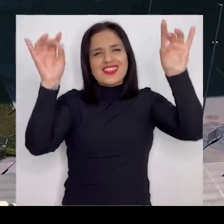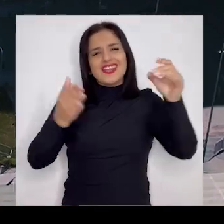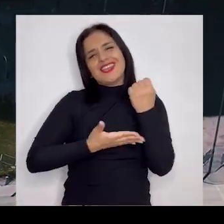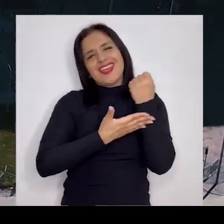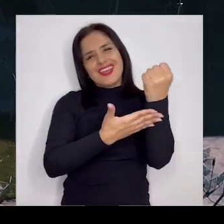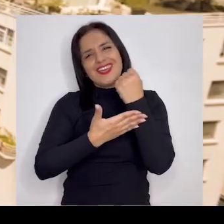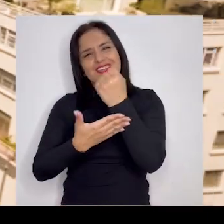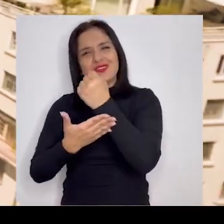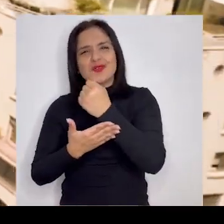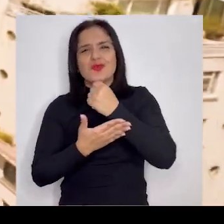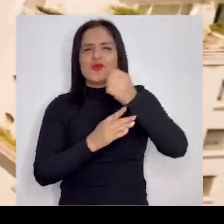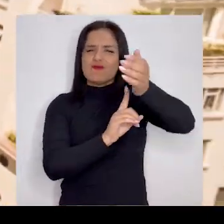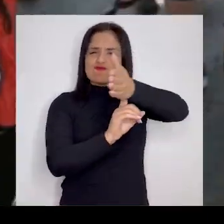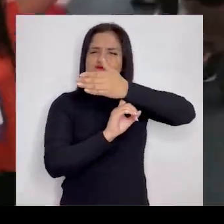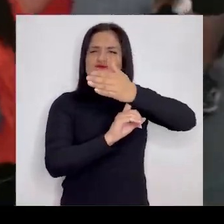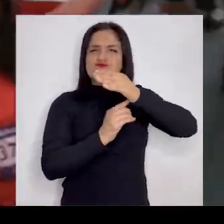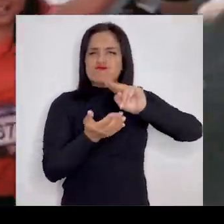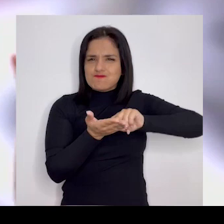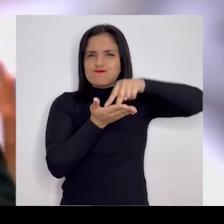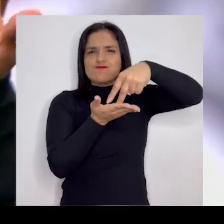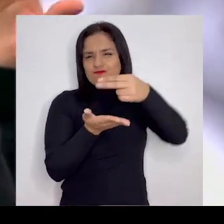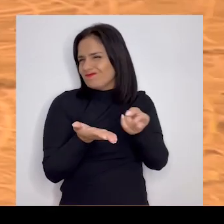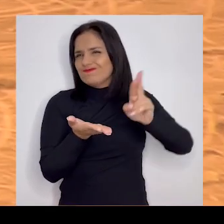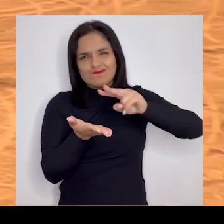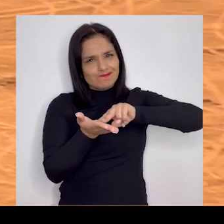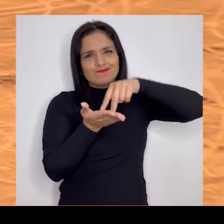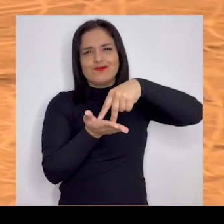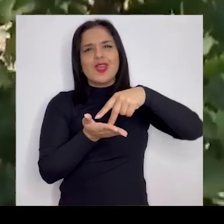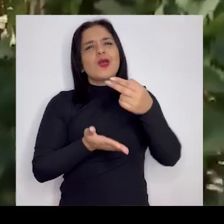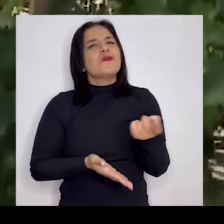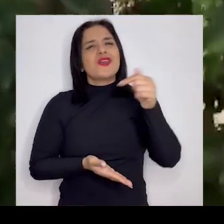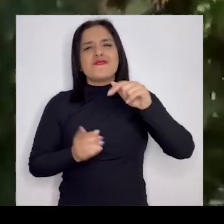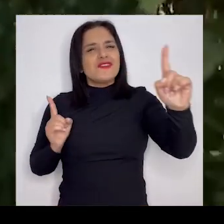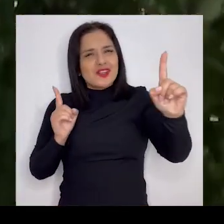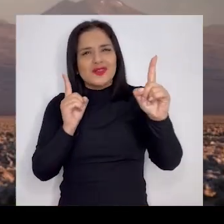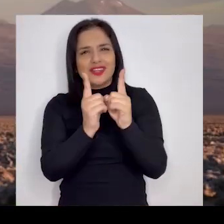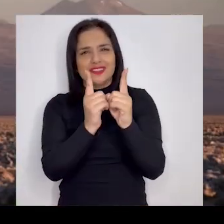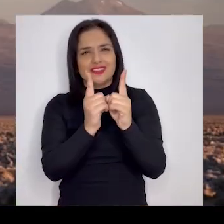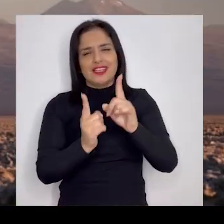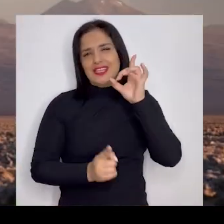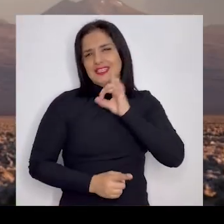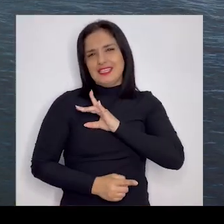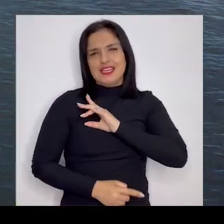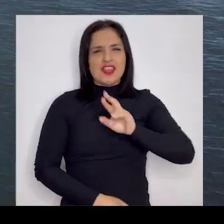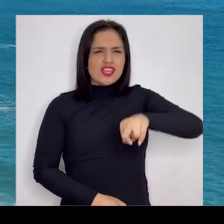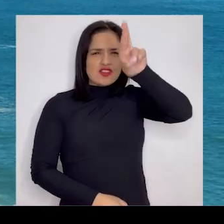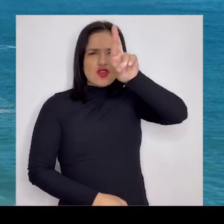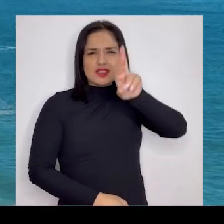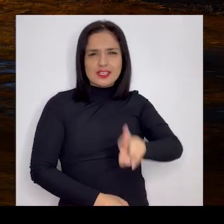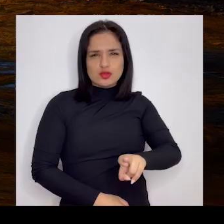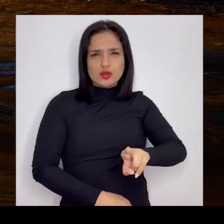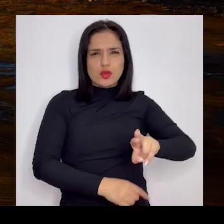estrella solidarias una nación que se levanta una y otra vez para volver a reencontrarse Chile de norte a sur